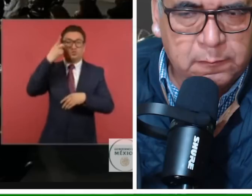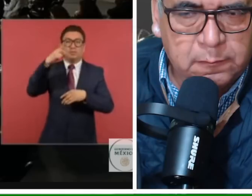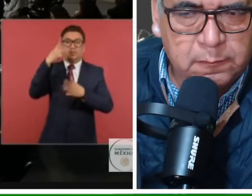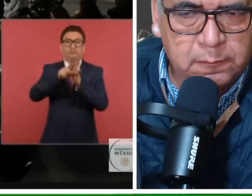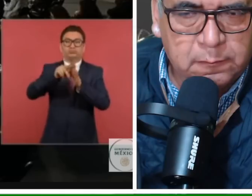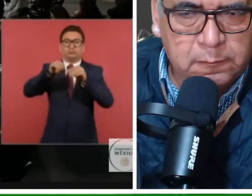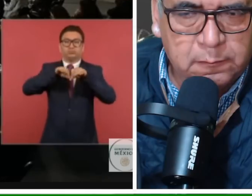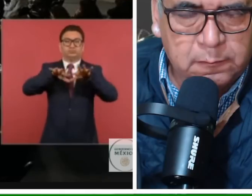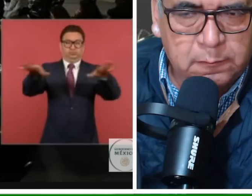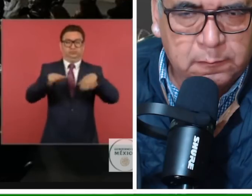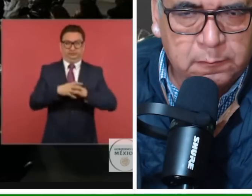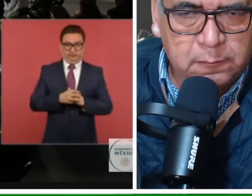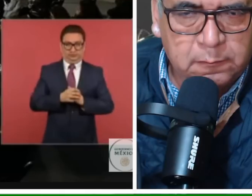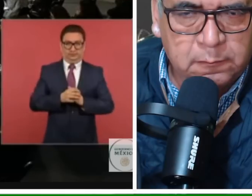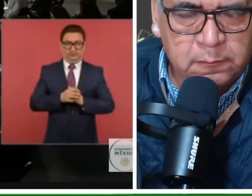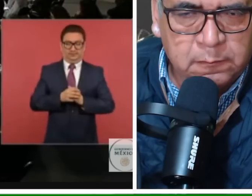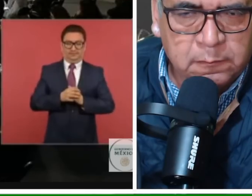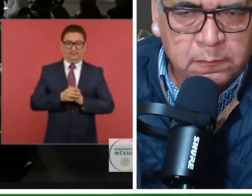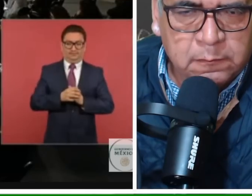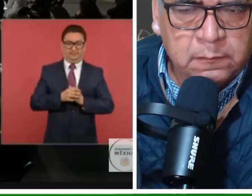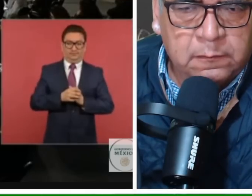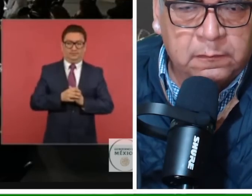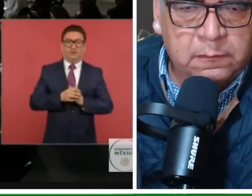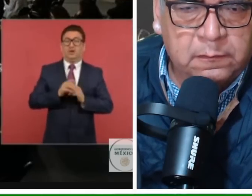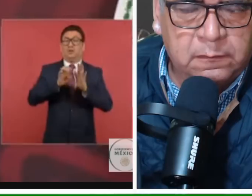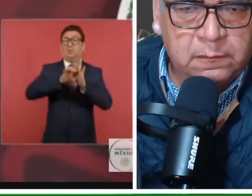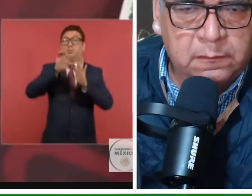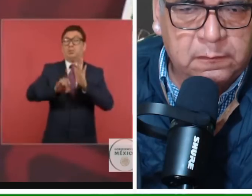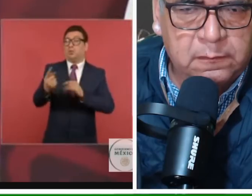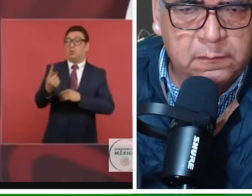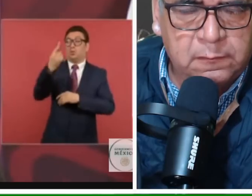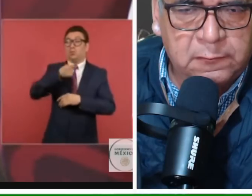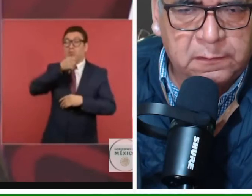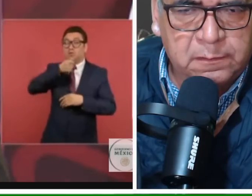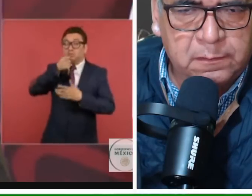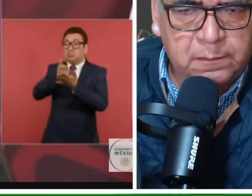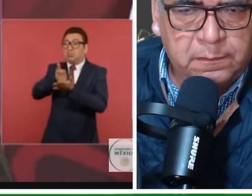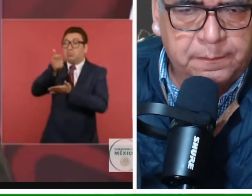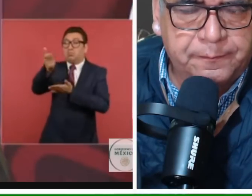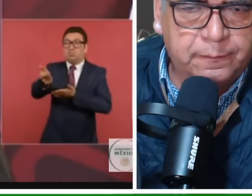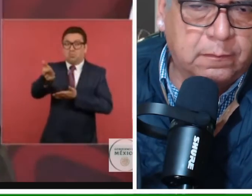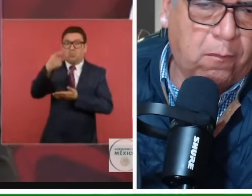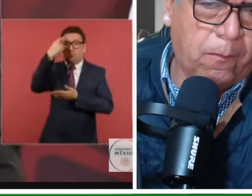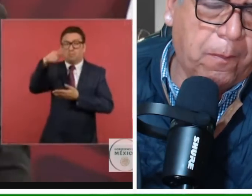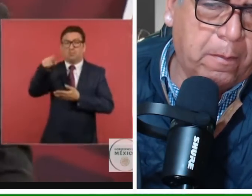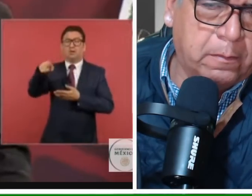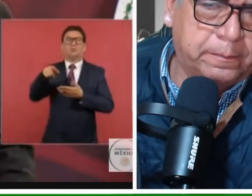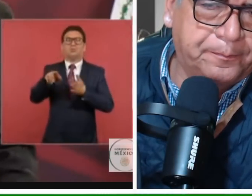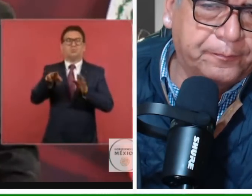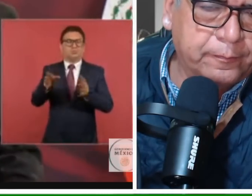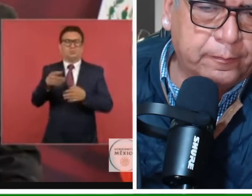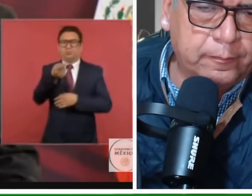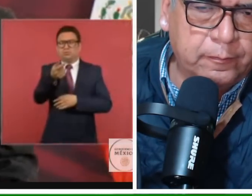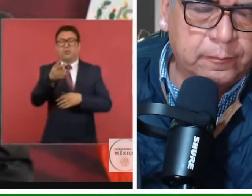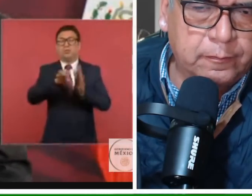Por más que le pagaran a un periodista, para empezar,